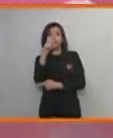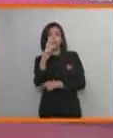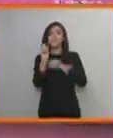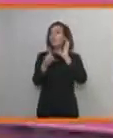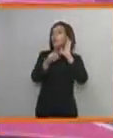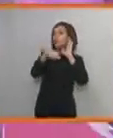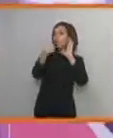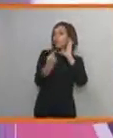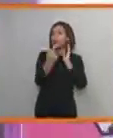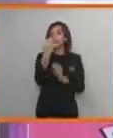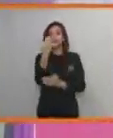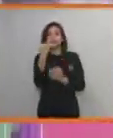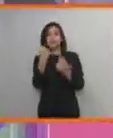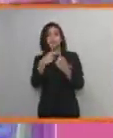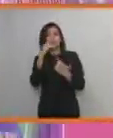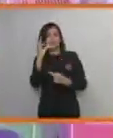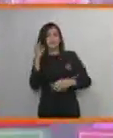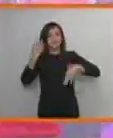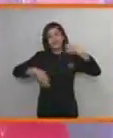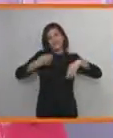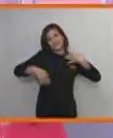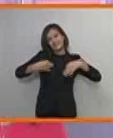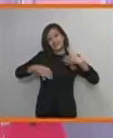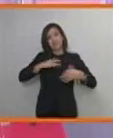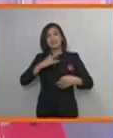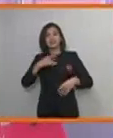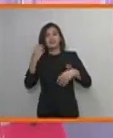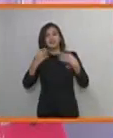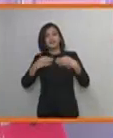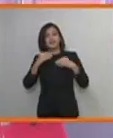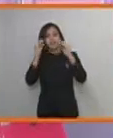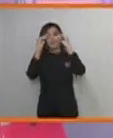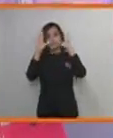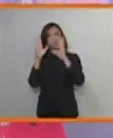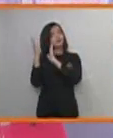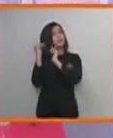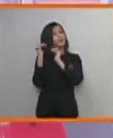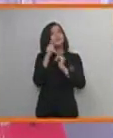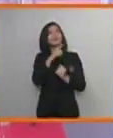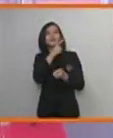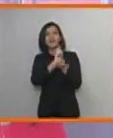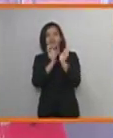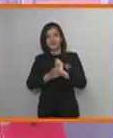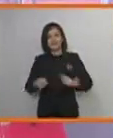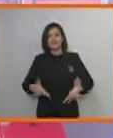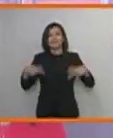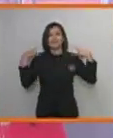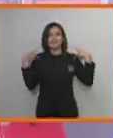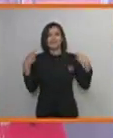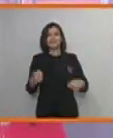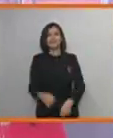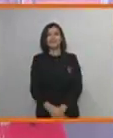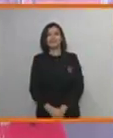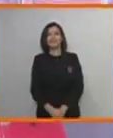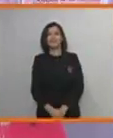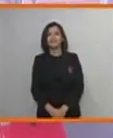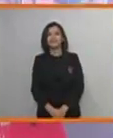uno es 14 más 9. Muchas felicidades, les deseo una feliz mañana. Llenos de esperanza, Loto te cambia la vida.